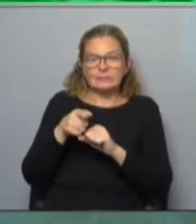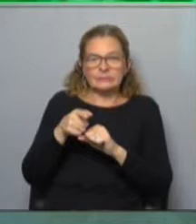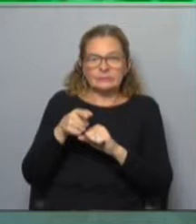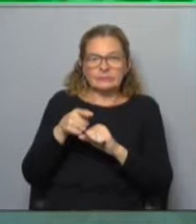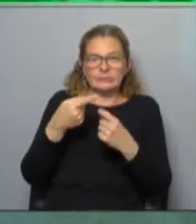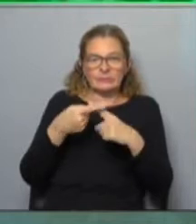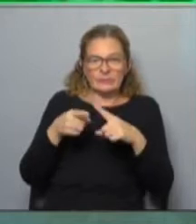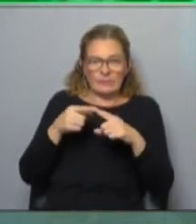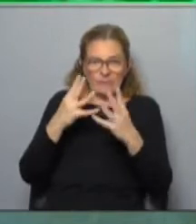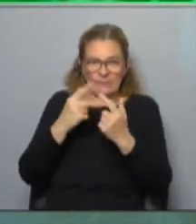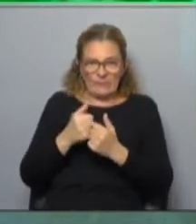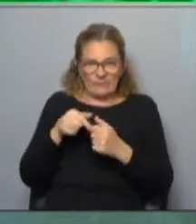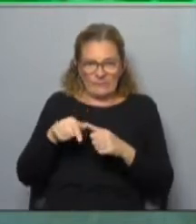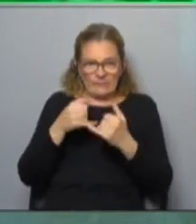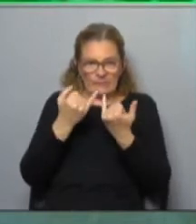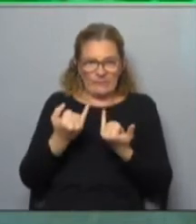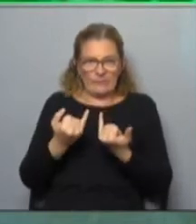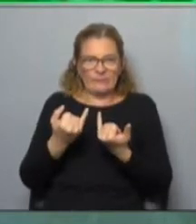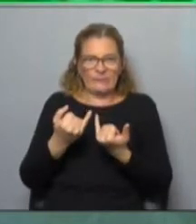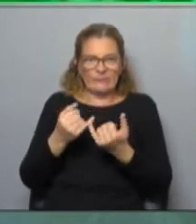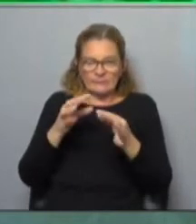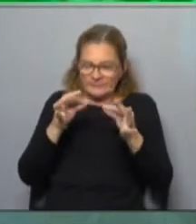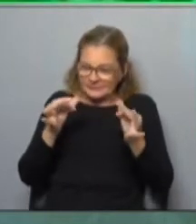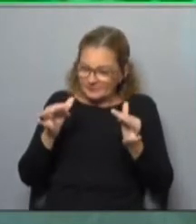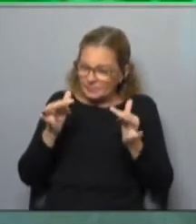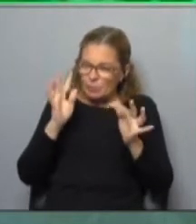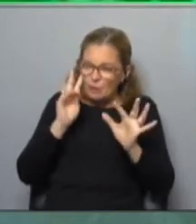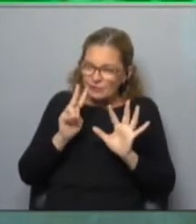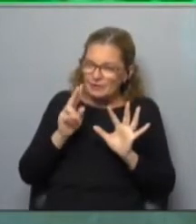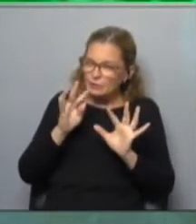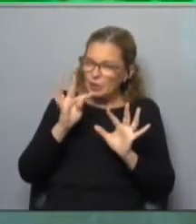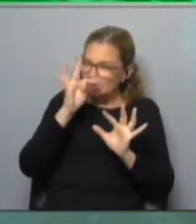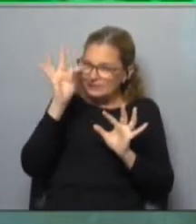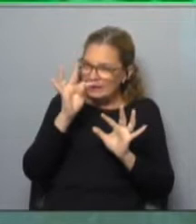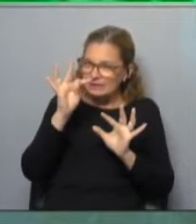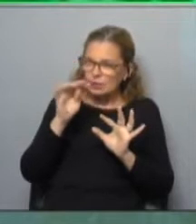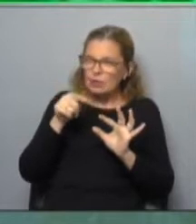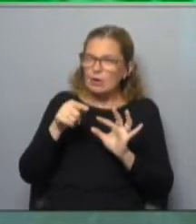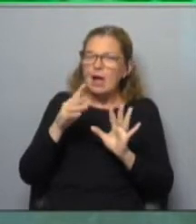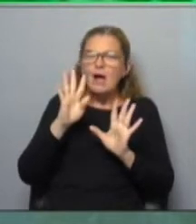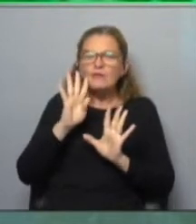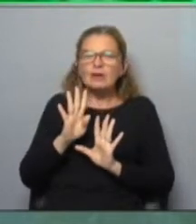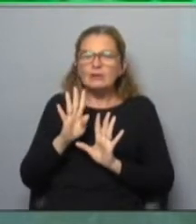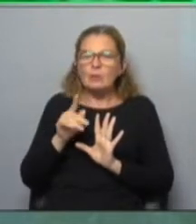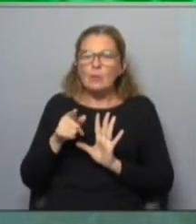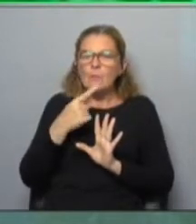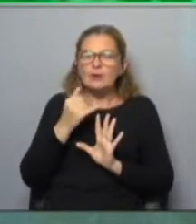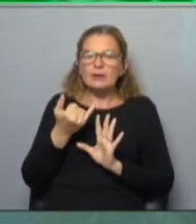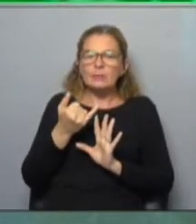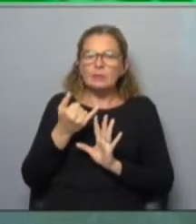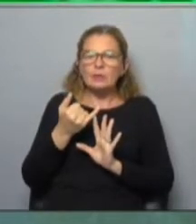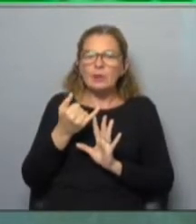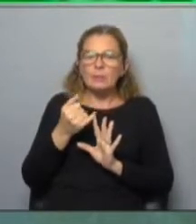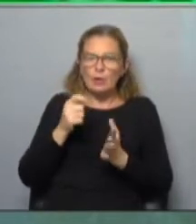diferentes mecanismos, estamos en estos días afinando el lápiz en la parte técnica, en el cual, mediante, por ejemplo, vía